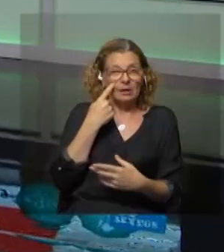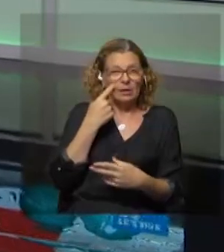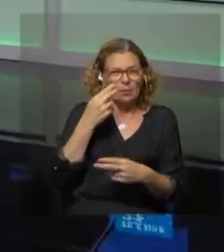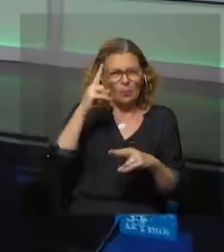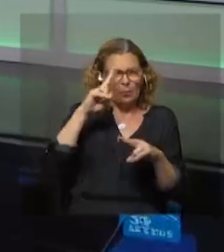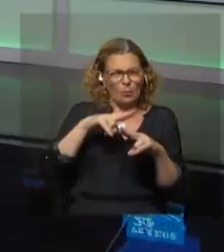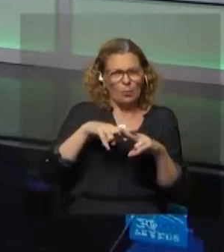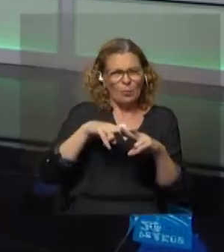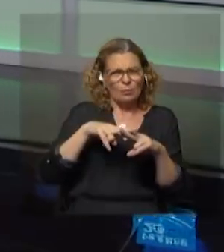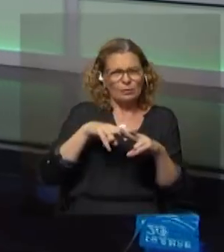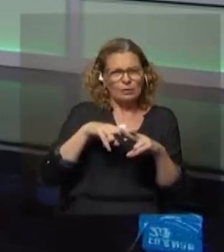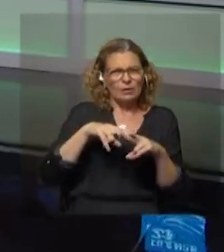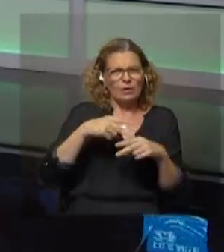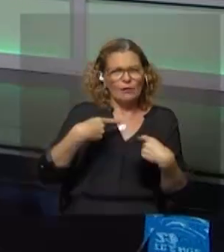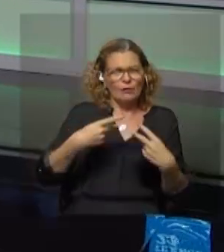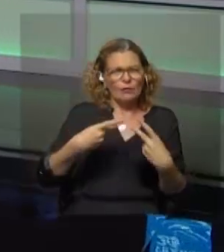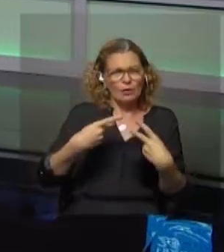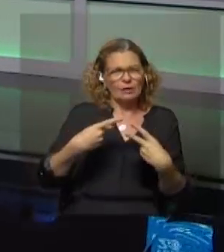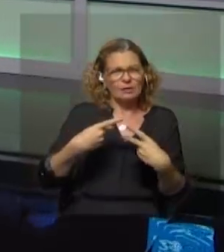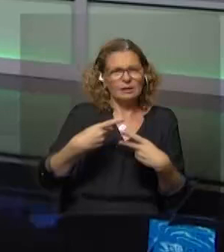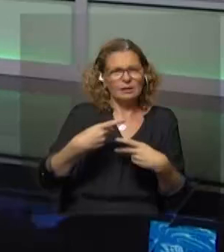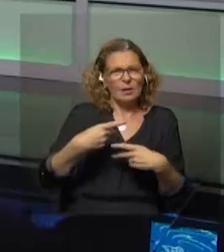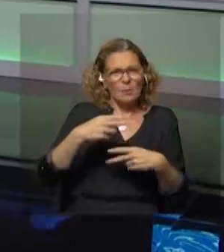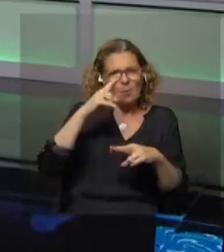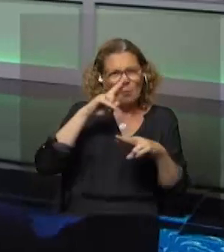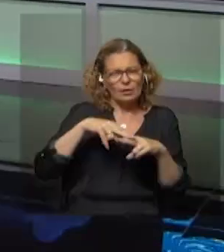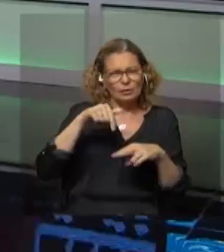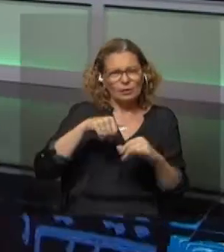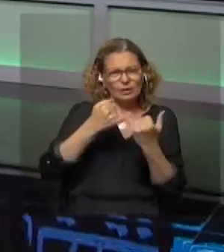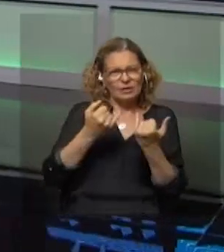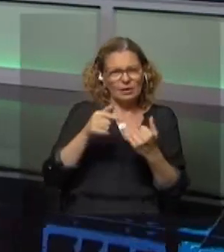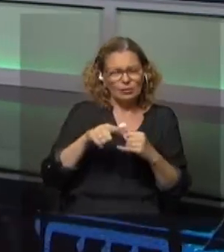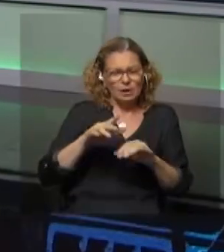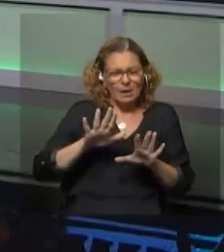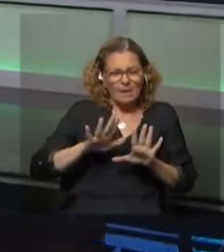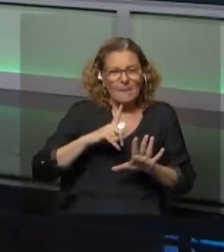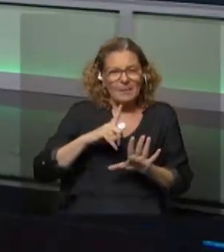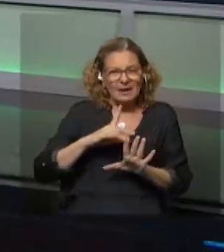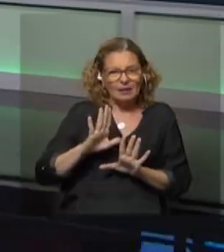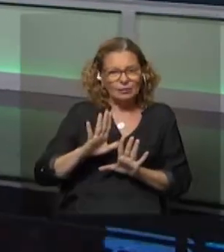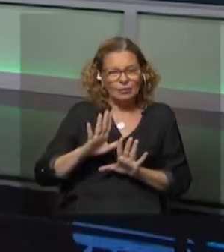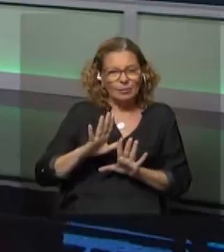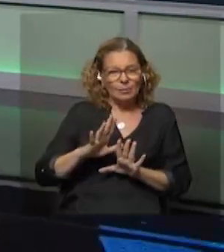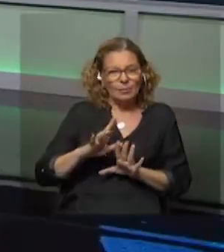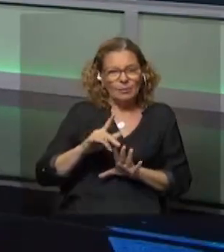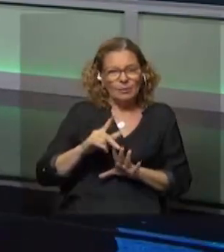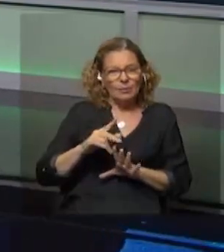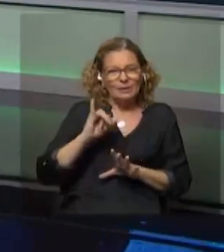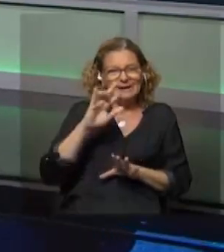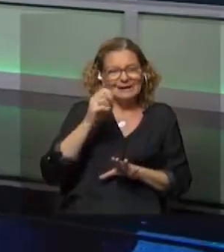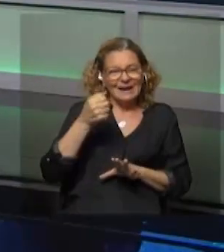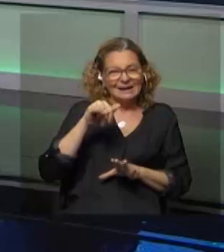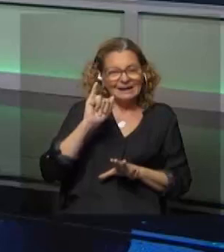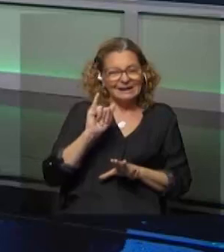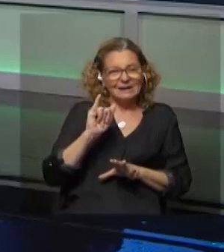iraní amigas a Dani quien iba a ser ejecutado en el día de hoy ha quedado en suspenso la misma por parte del régimen iraní